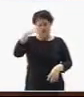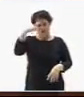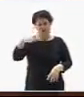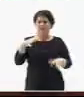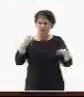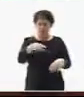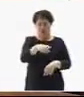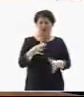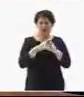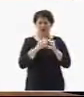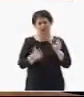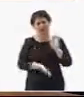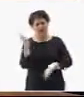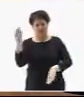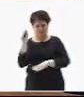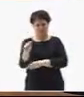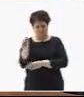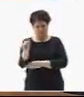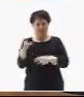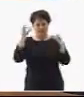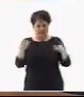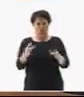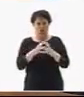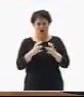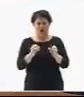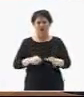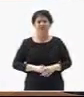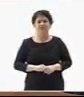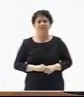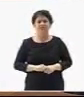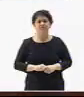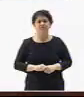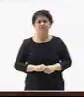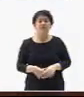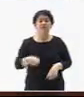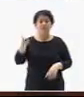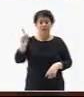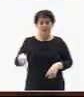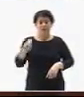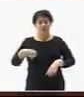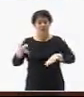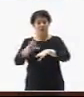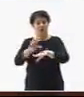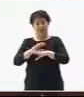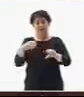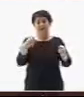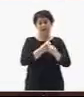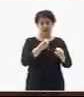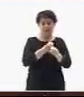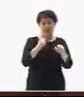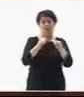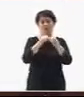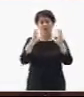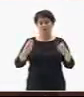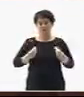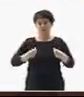Fuerteventura. También la consejera de Empleo, Viviendas y Políticas Sociales. Yo